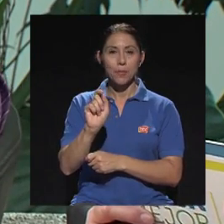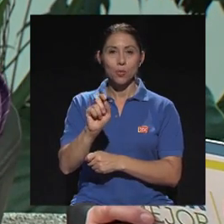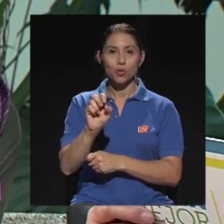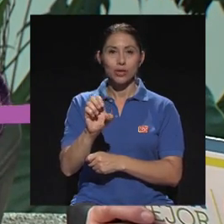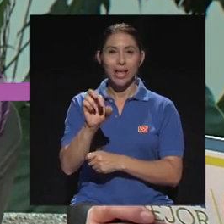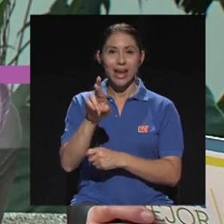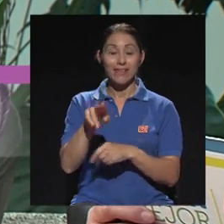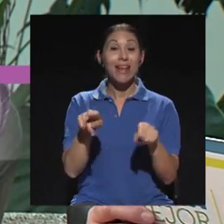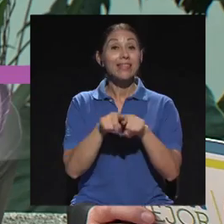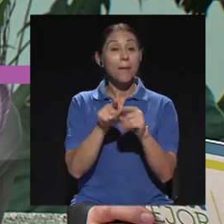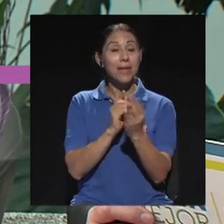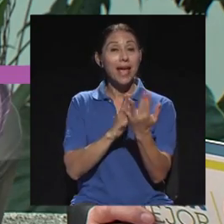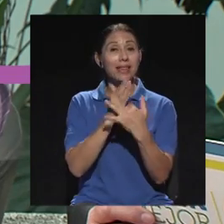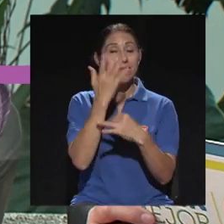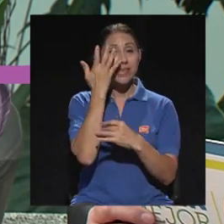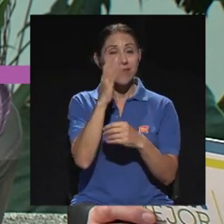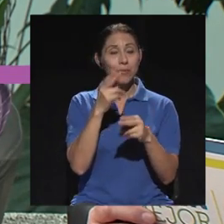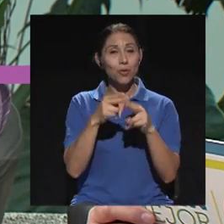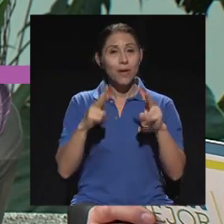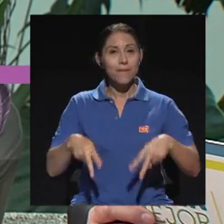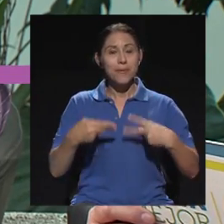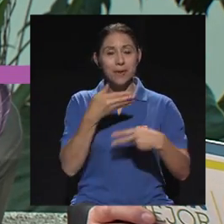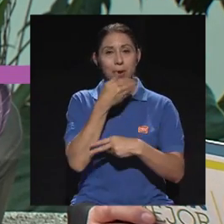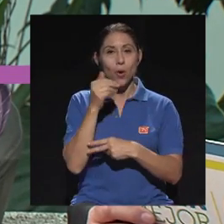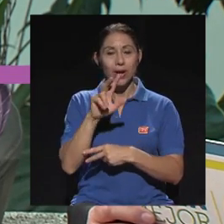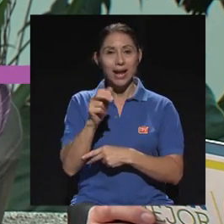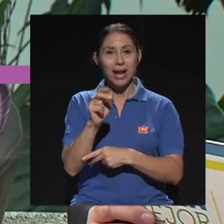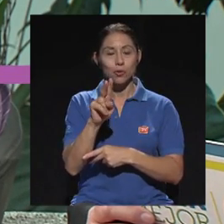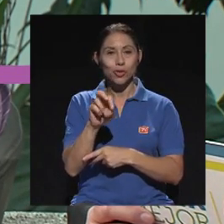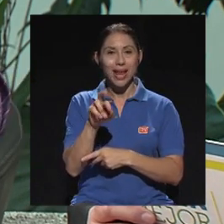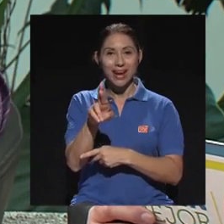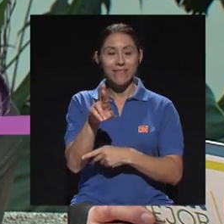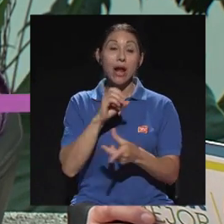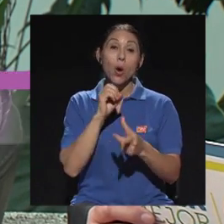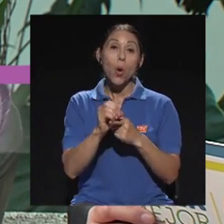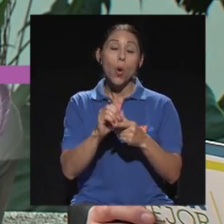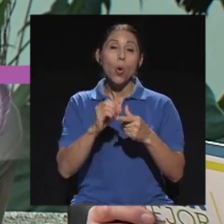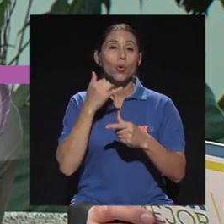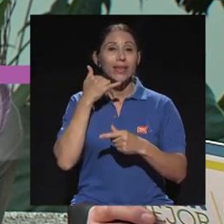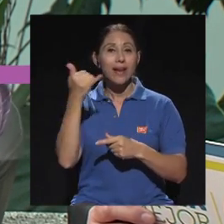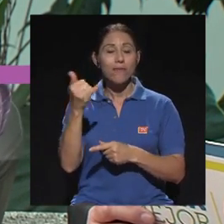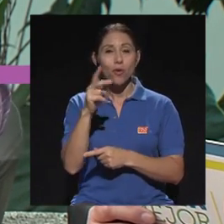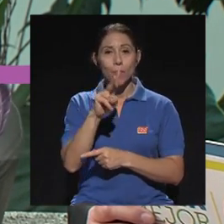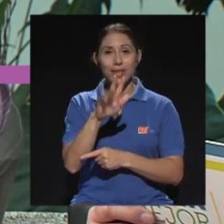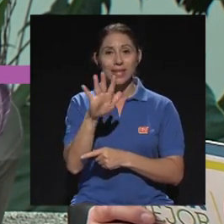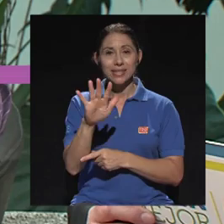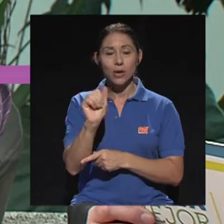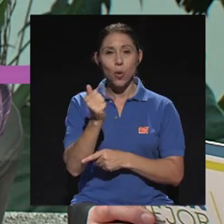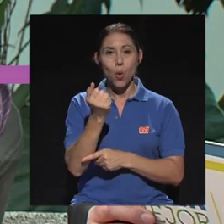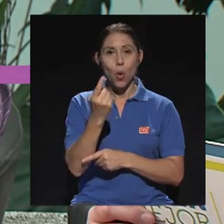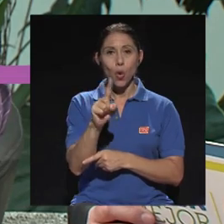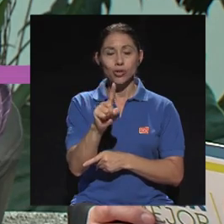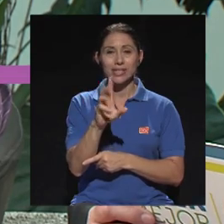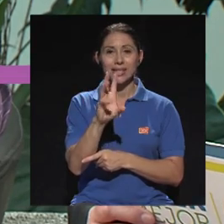vivirmejor.canalucr@ucr.ac.cr, a nuestro perfil de Facebook, Vivir Mejor Canal UCR, o a nuestro teléfono